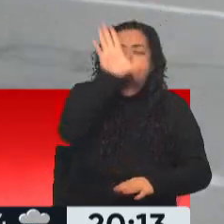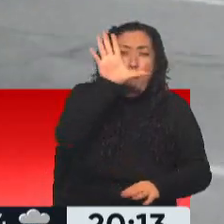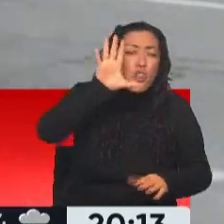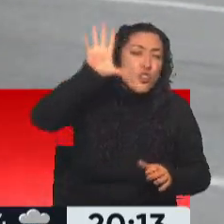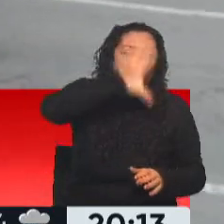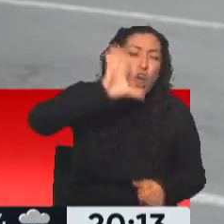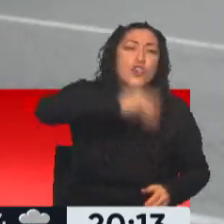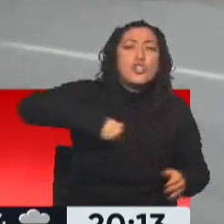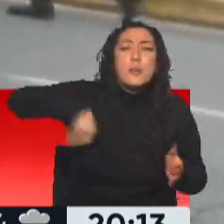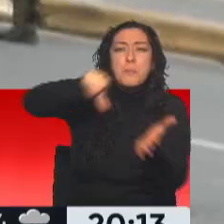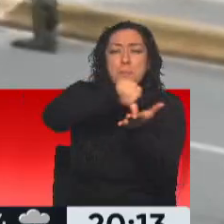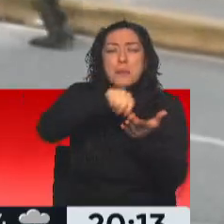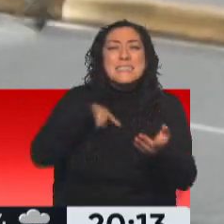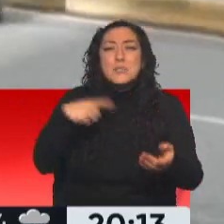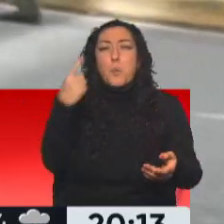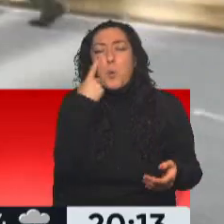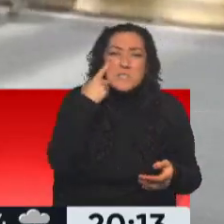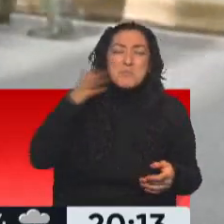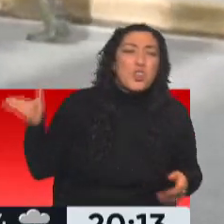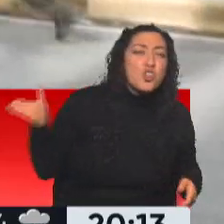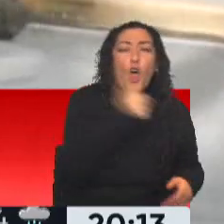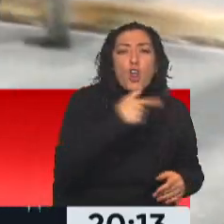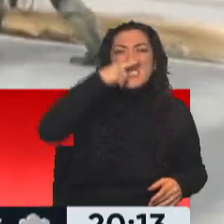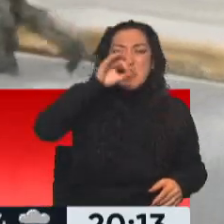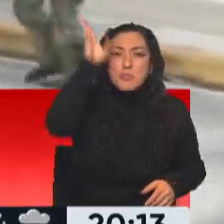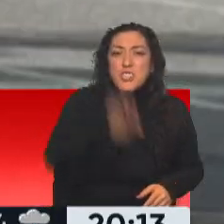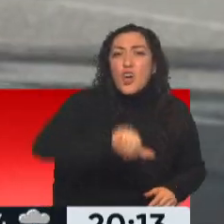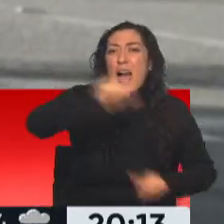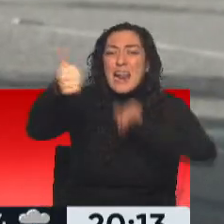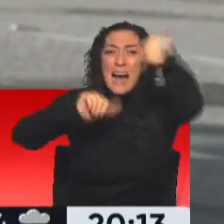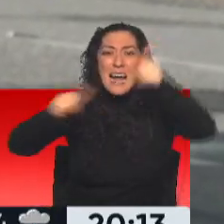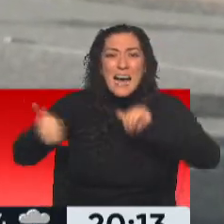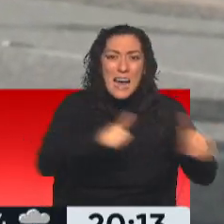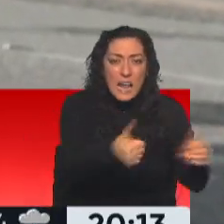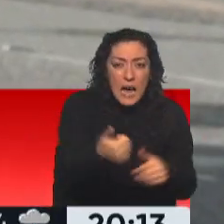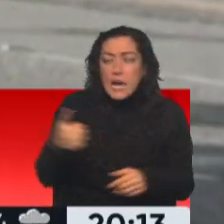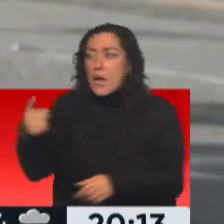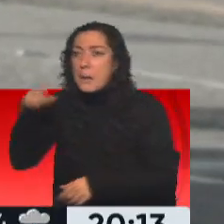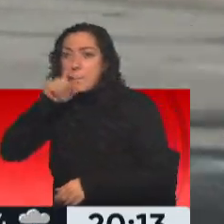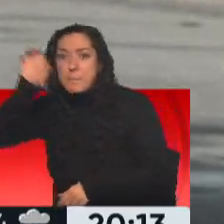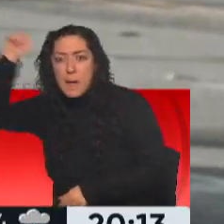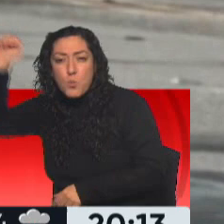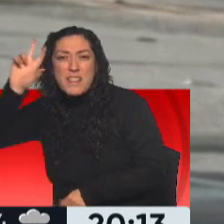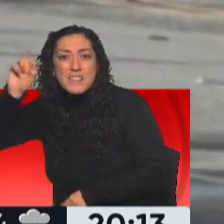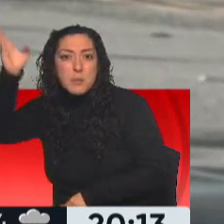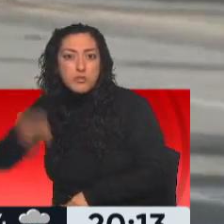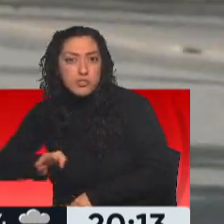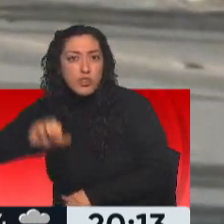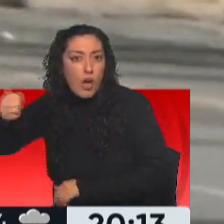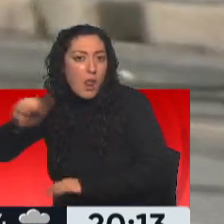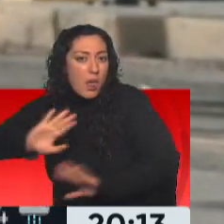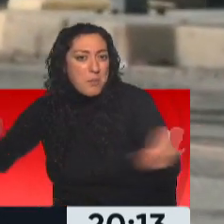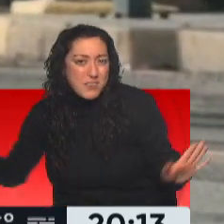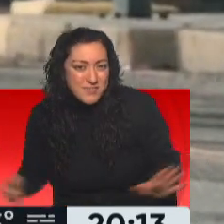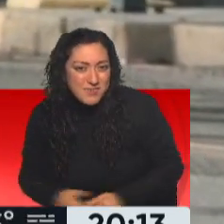los municipios del país, saca el 70% de los votos, Maduro 30% de los votos. Y,